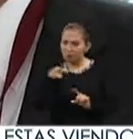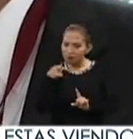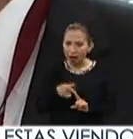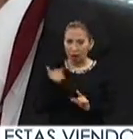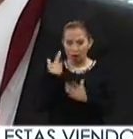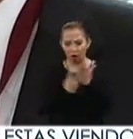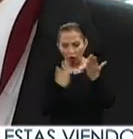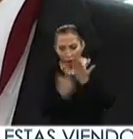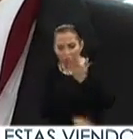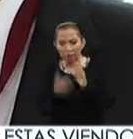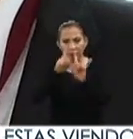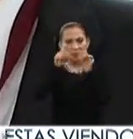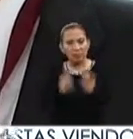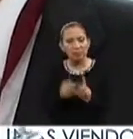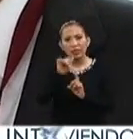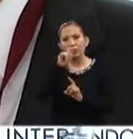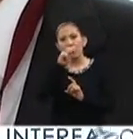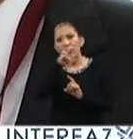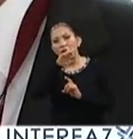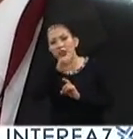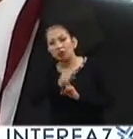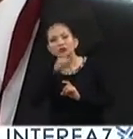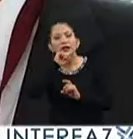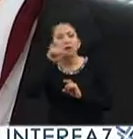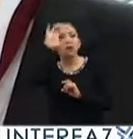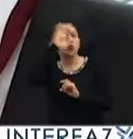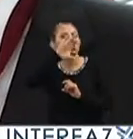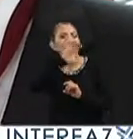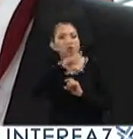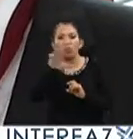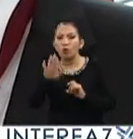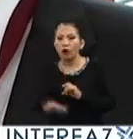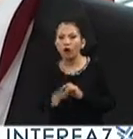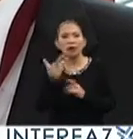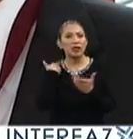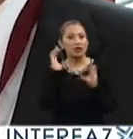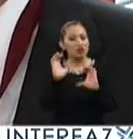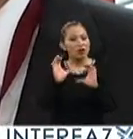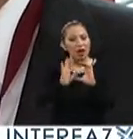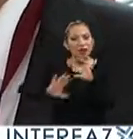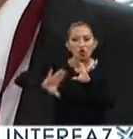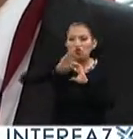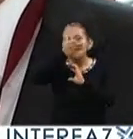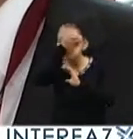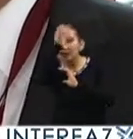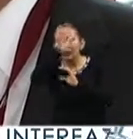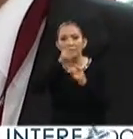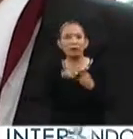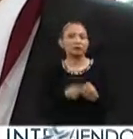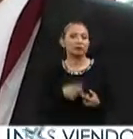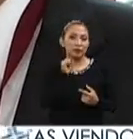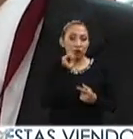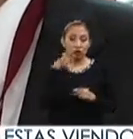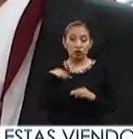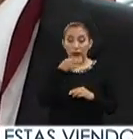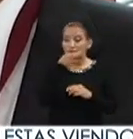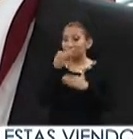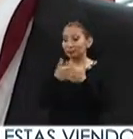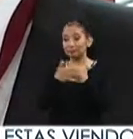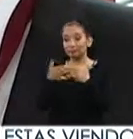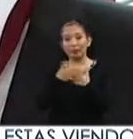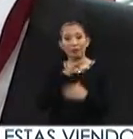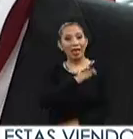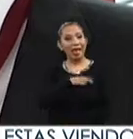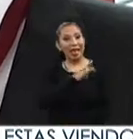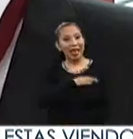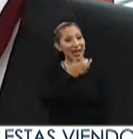en programas, en diplomados y obviamente pues en la cultura, ¿no? En la cultura del cuidado del medio ambiente. Y bueno, recibimos la noticia con un gran